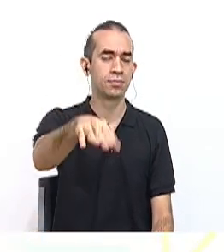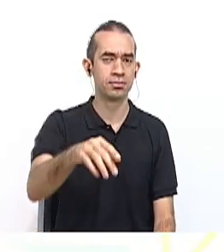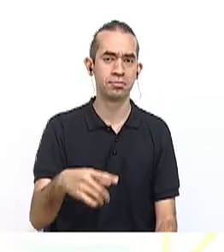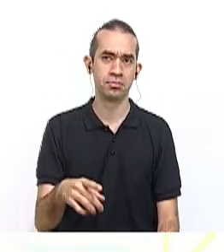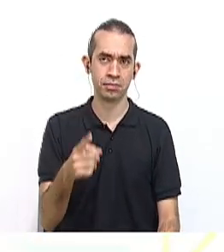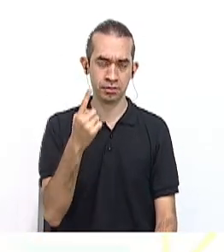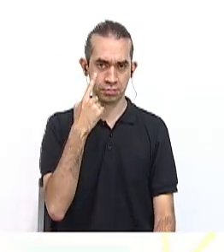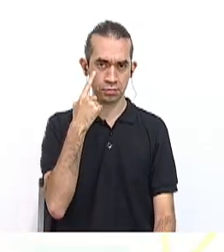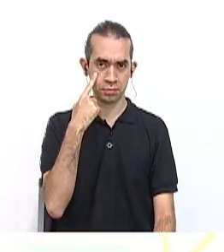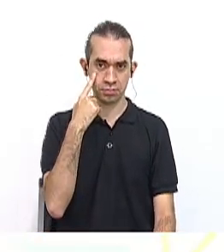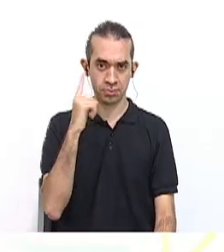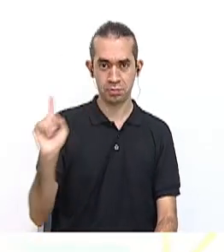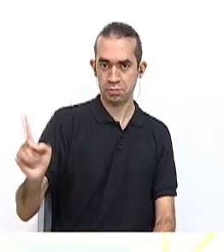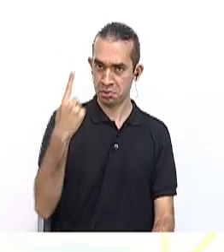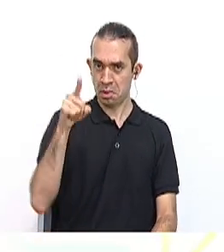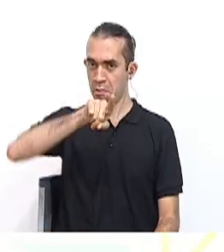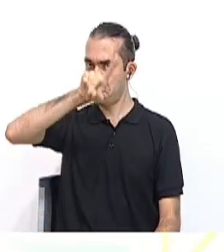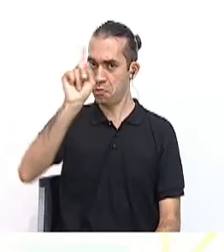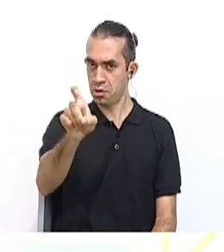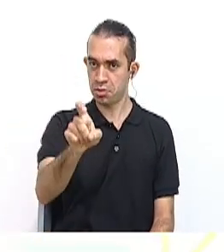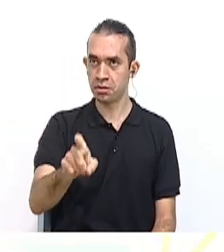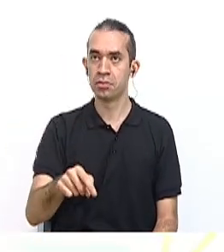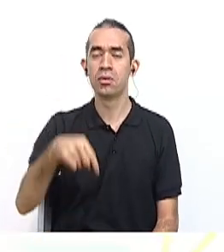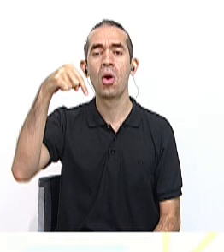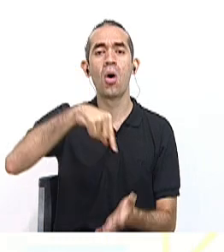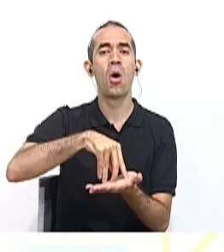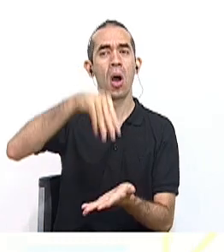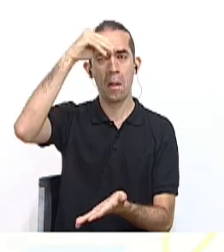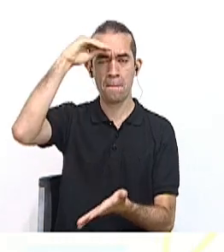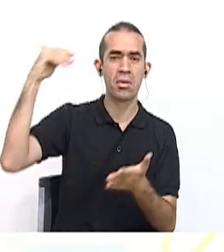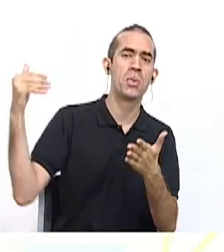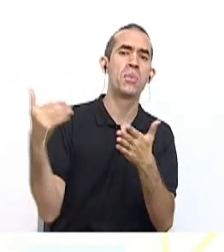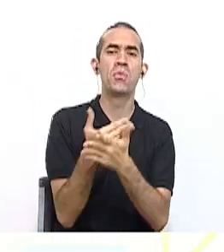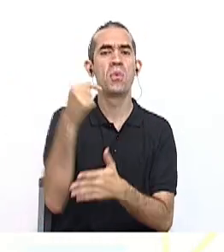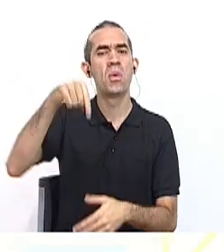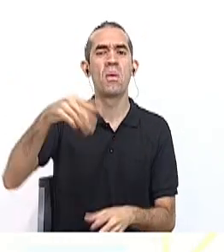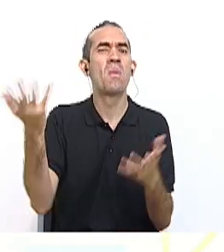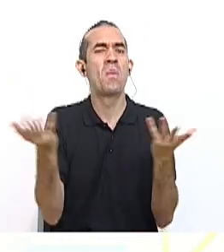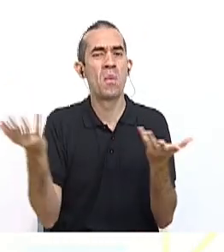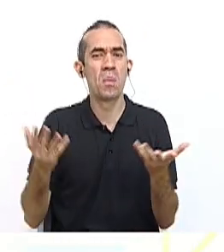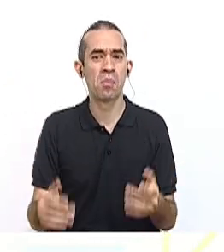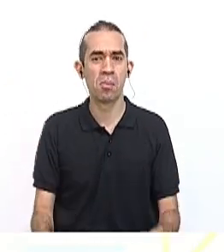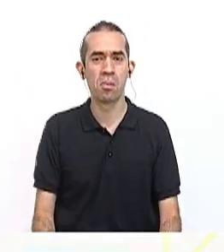Entonces, nuestra primera pregunta. ¿Qué aprendí nuevo el día de hoy?